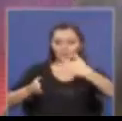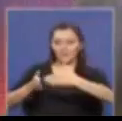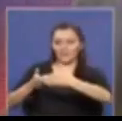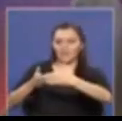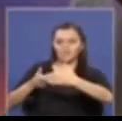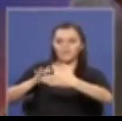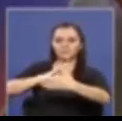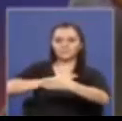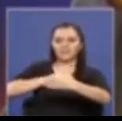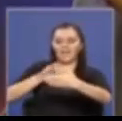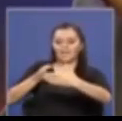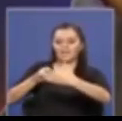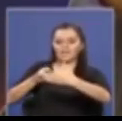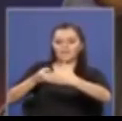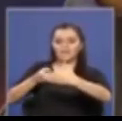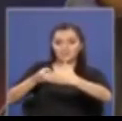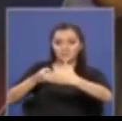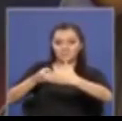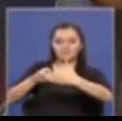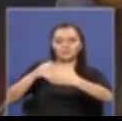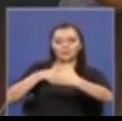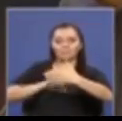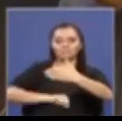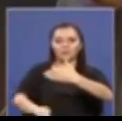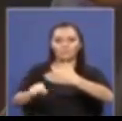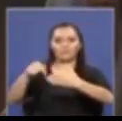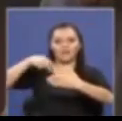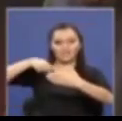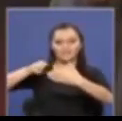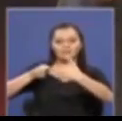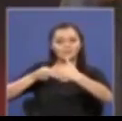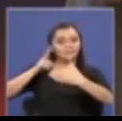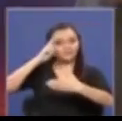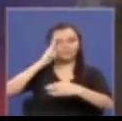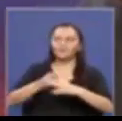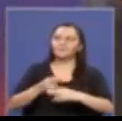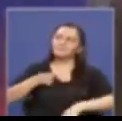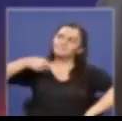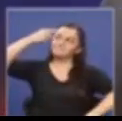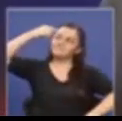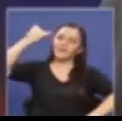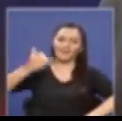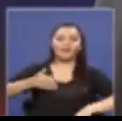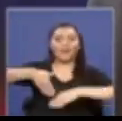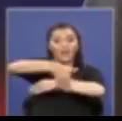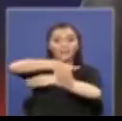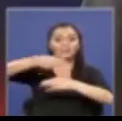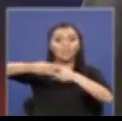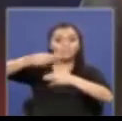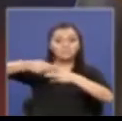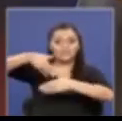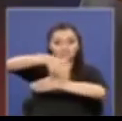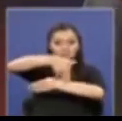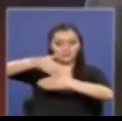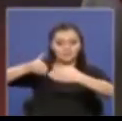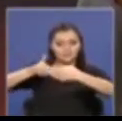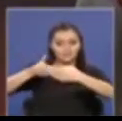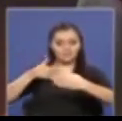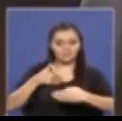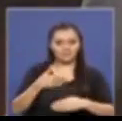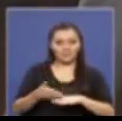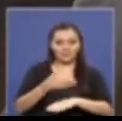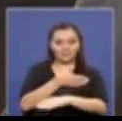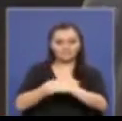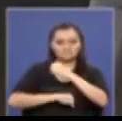la batería Enrique Sotomayor, pero vivíamos en Bolivia y Chile, al frente, casi al frente del Alejandro Man, donde era un hospital donde nos